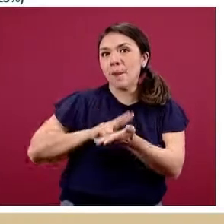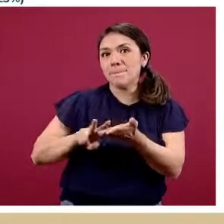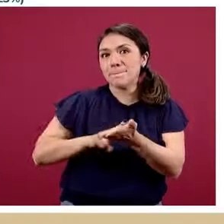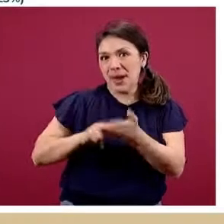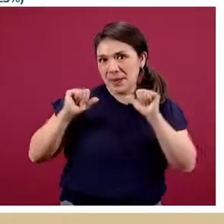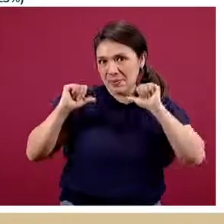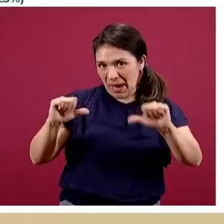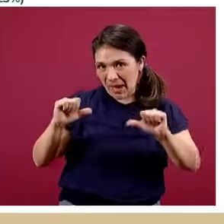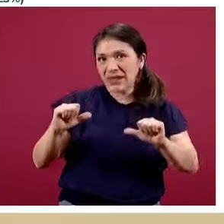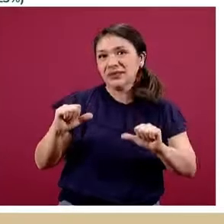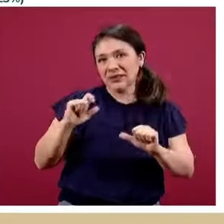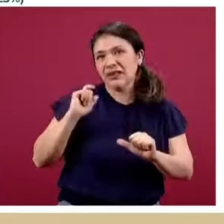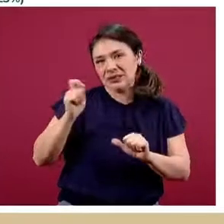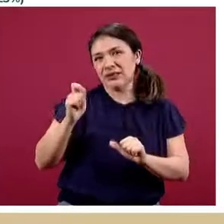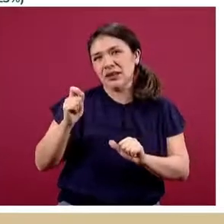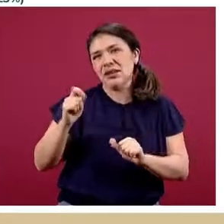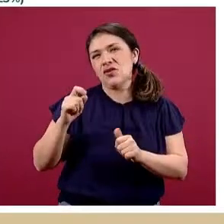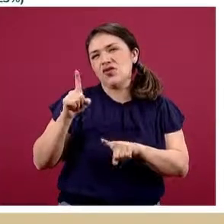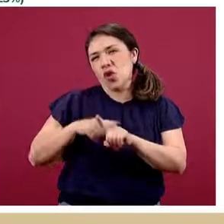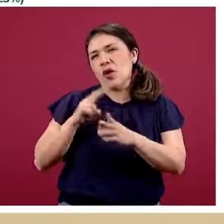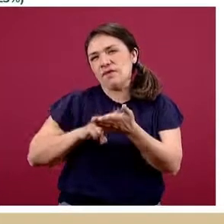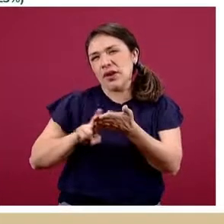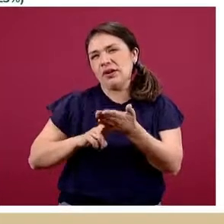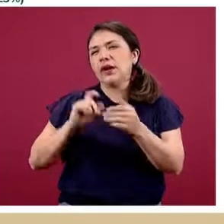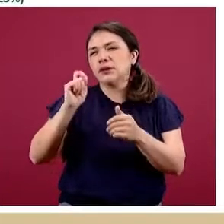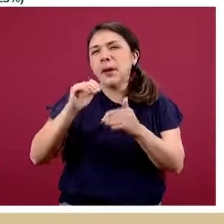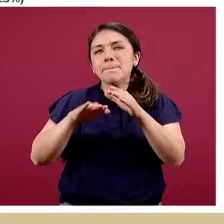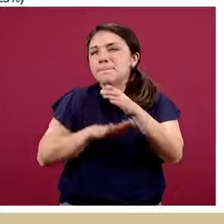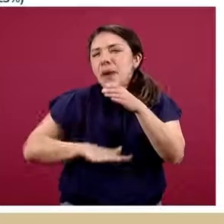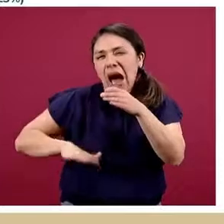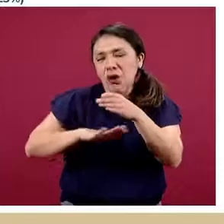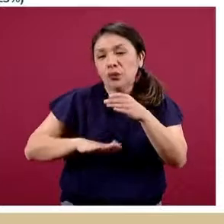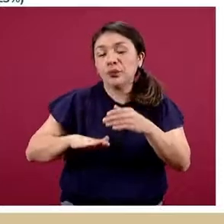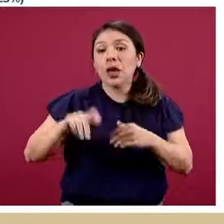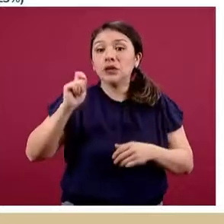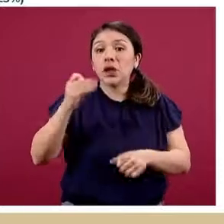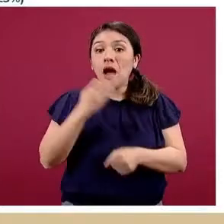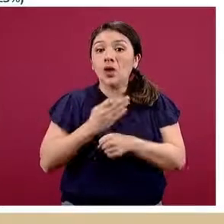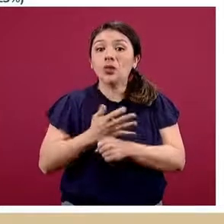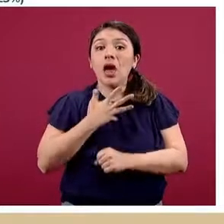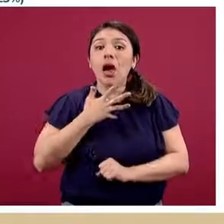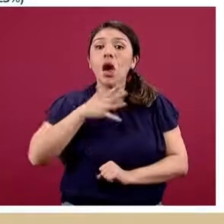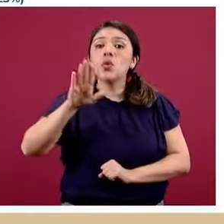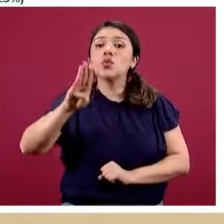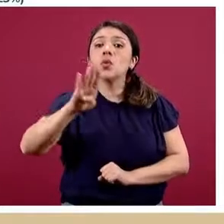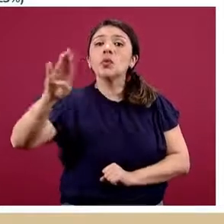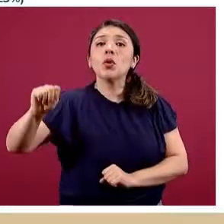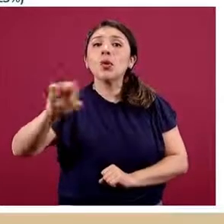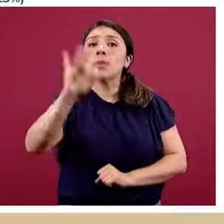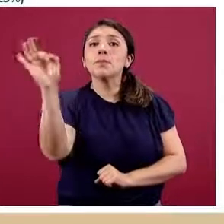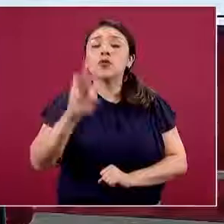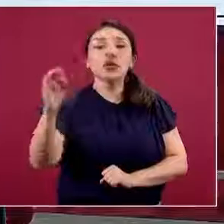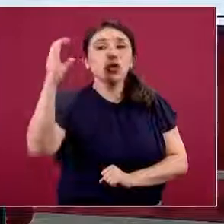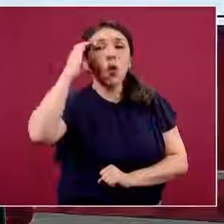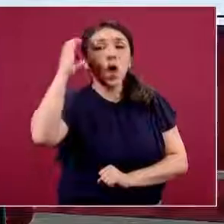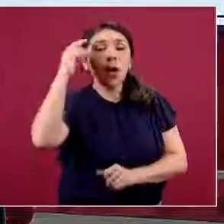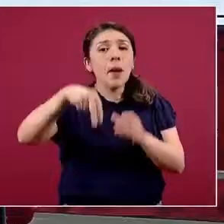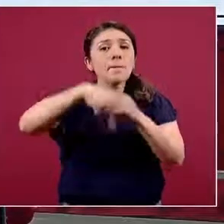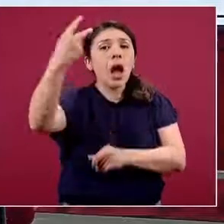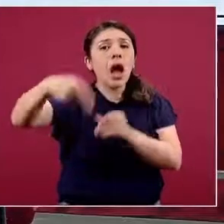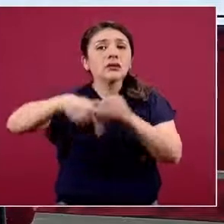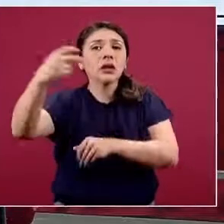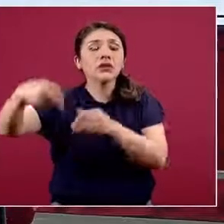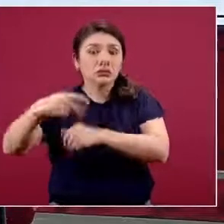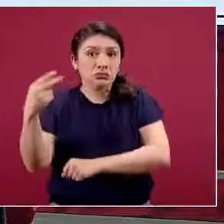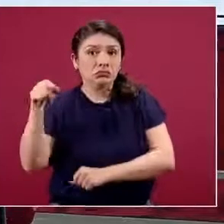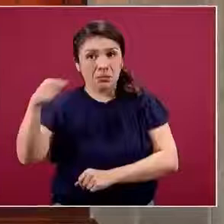de riesgo bajo, es decir, de color verde, en donde al corte tiene el 99% de sus camas